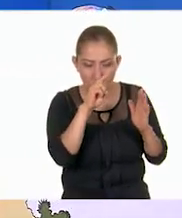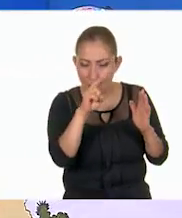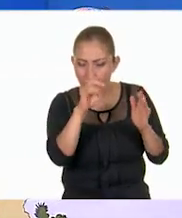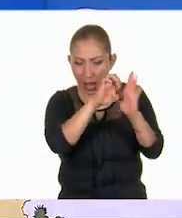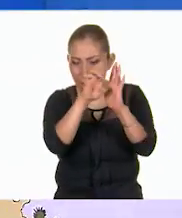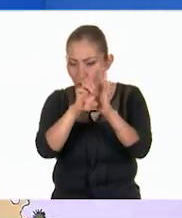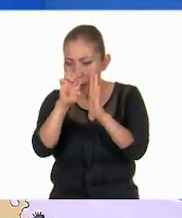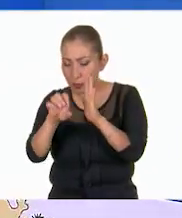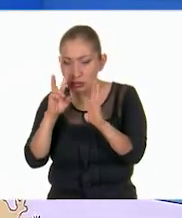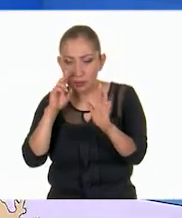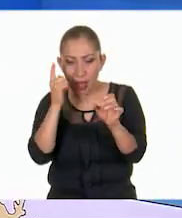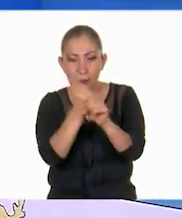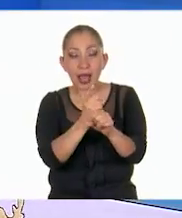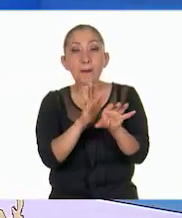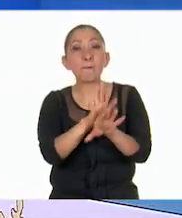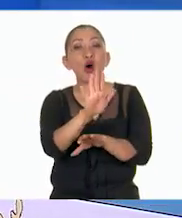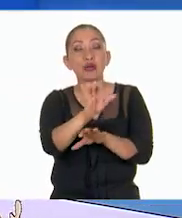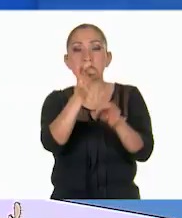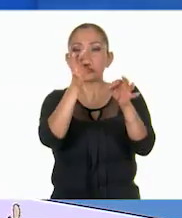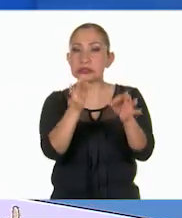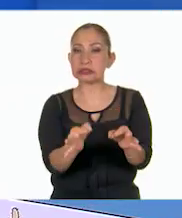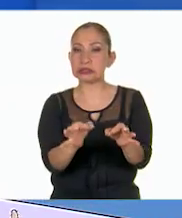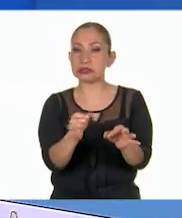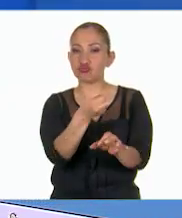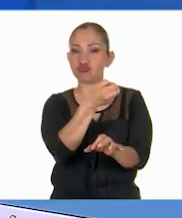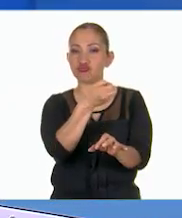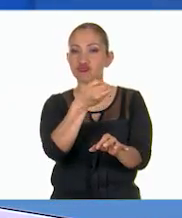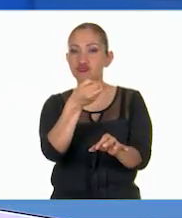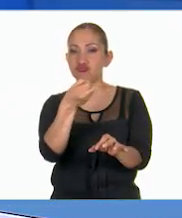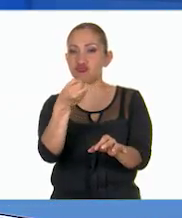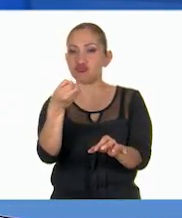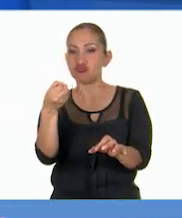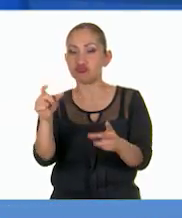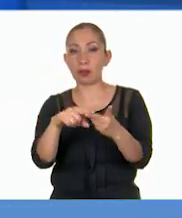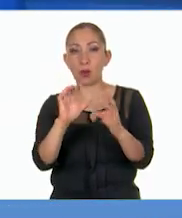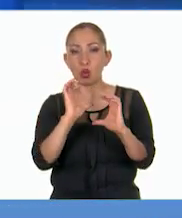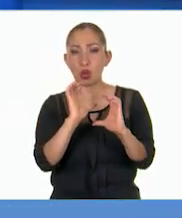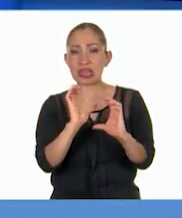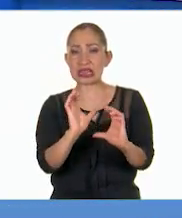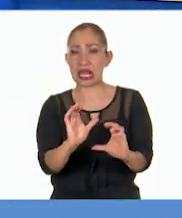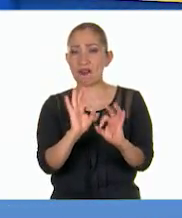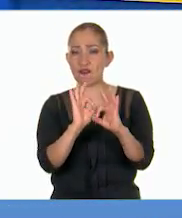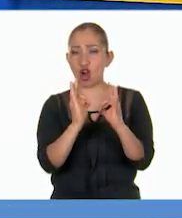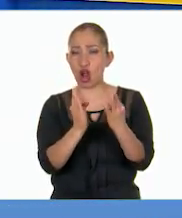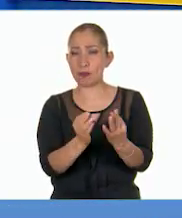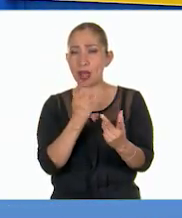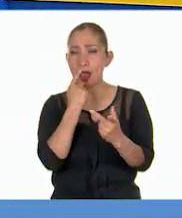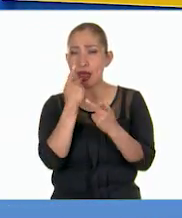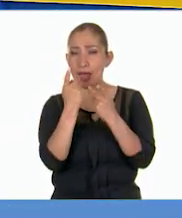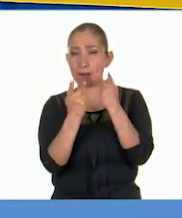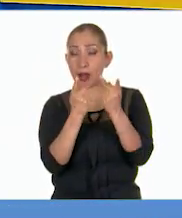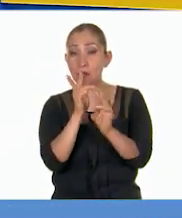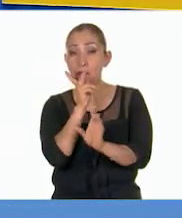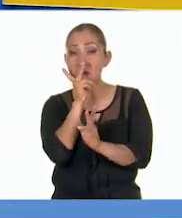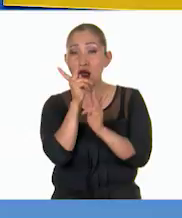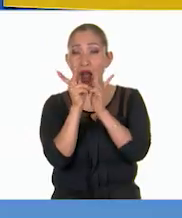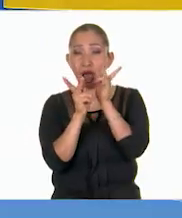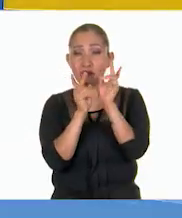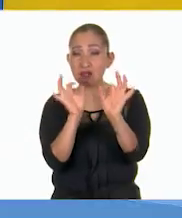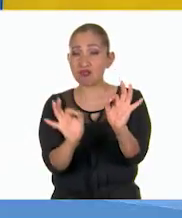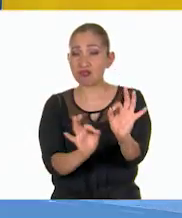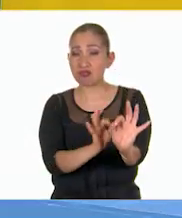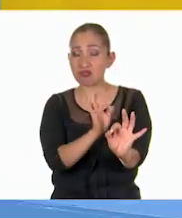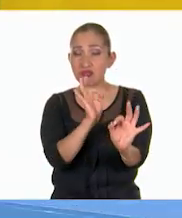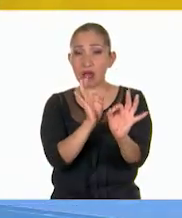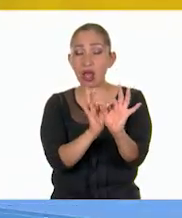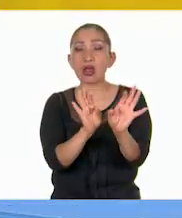leímos, se distingue por la corrección sintáctica, por cuidar mucho la forma, por emplear un vocabulario